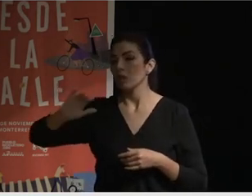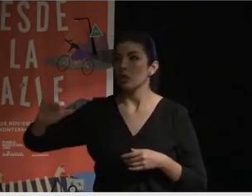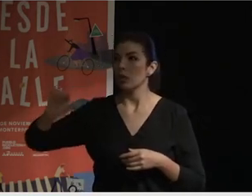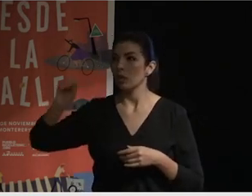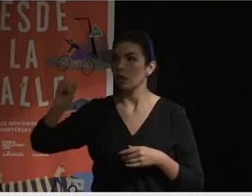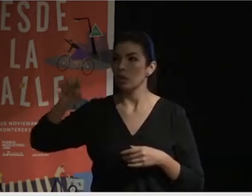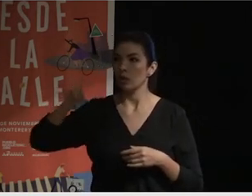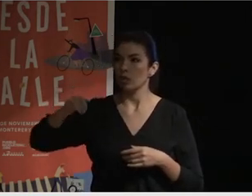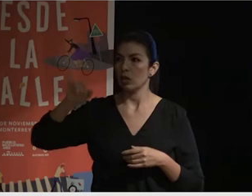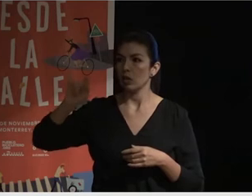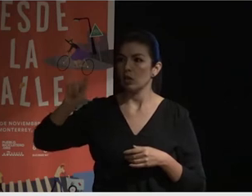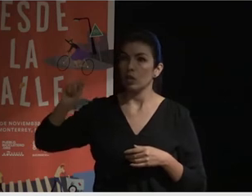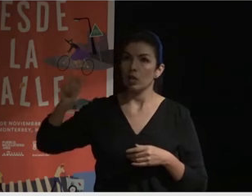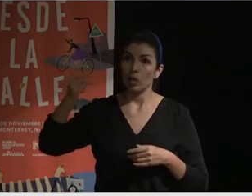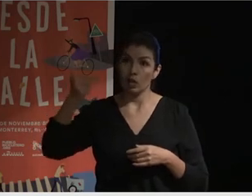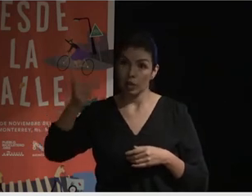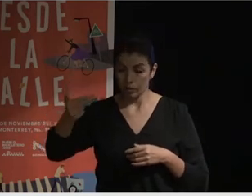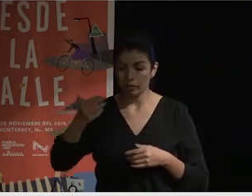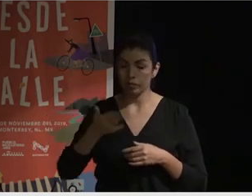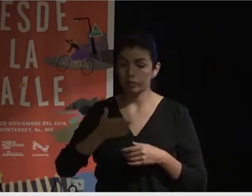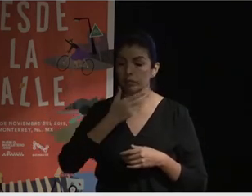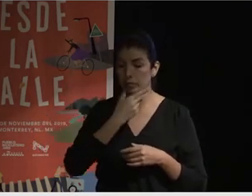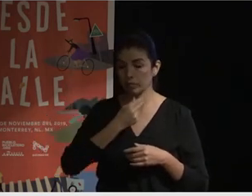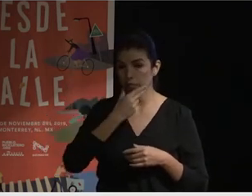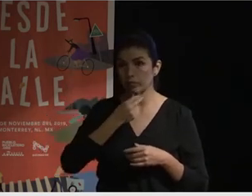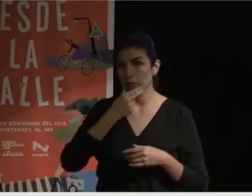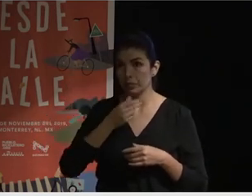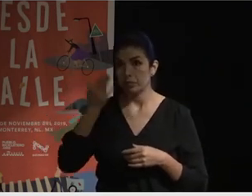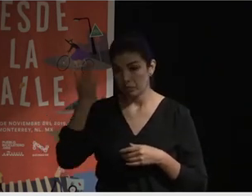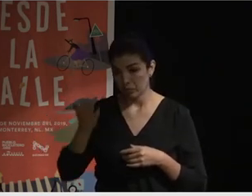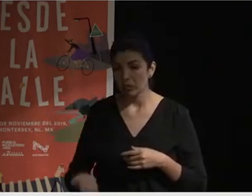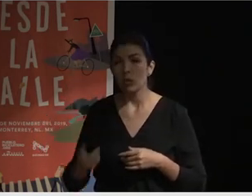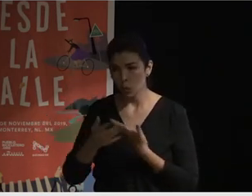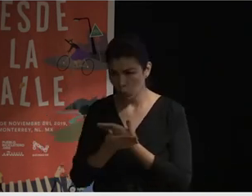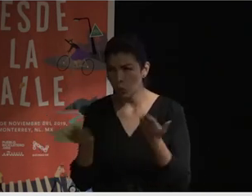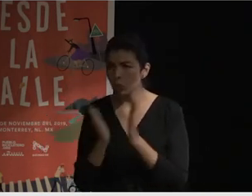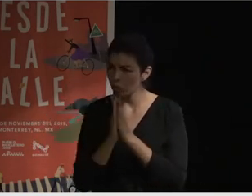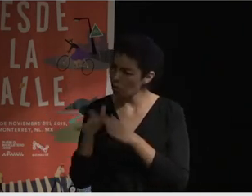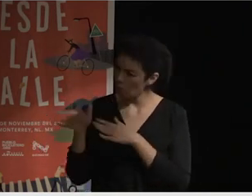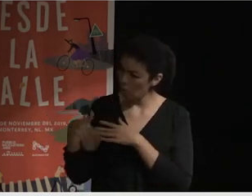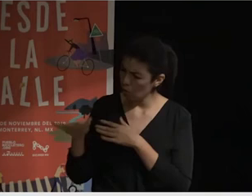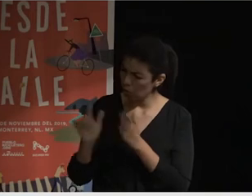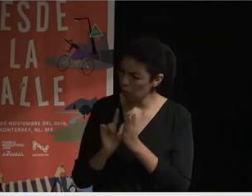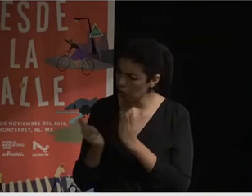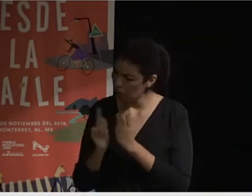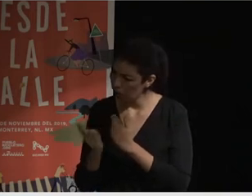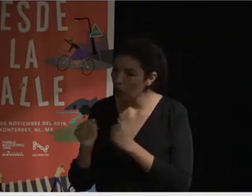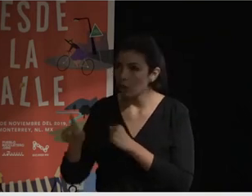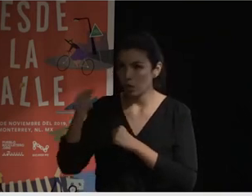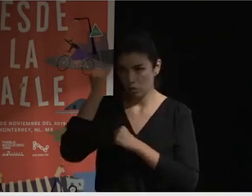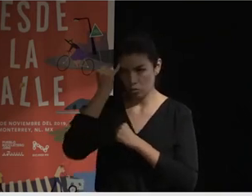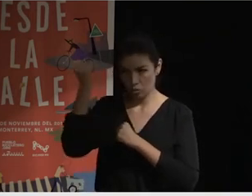Urbana, un súper ensayo en español, The New Urban Frontier, en donde justamente dice, igual que en los procesos de